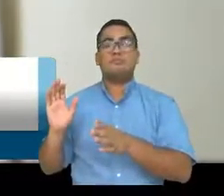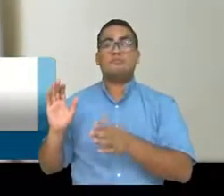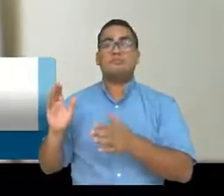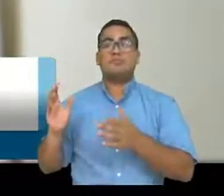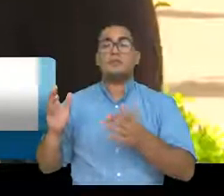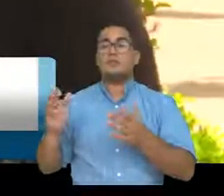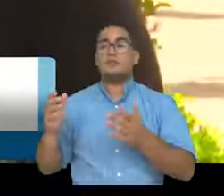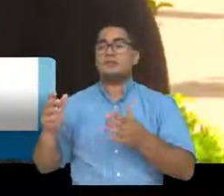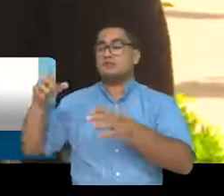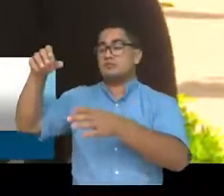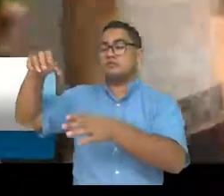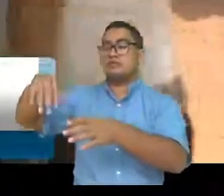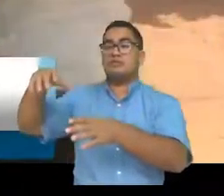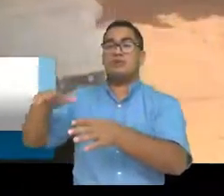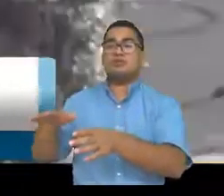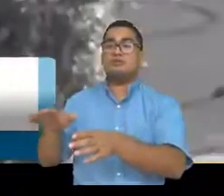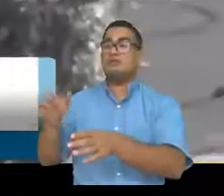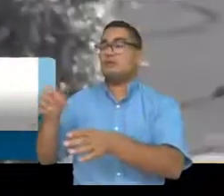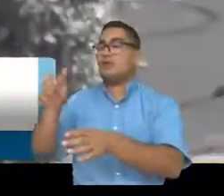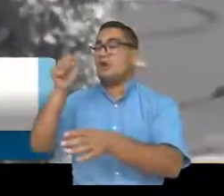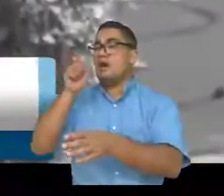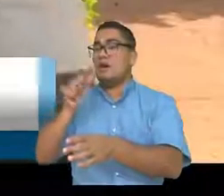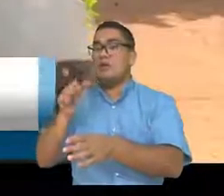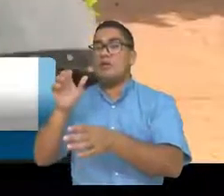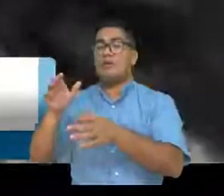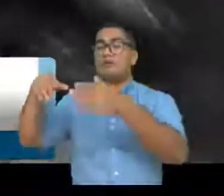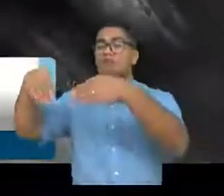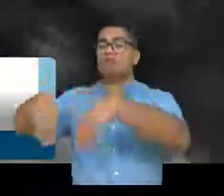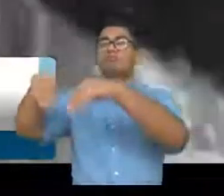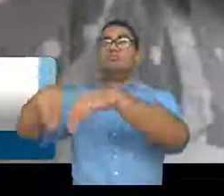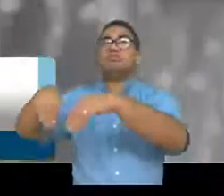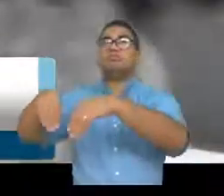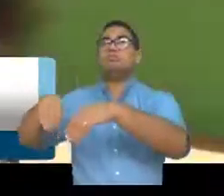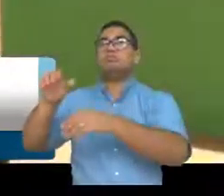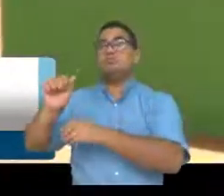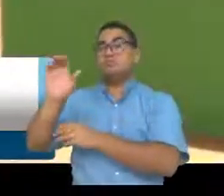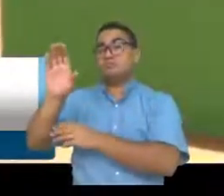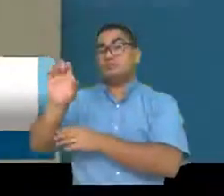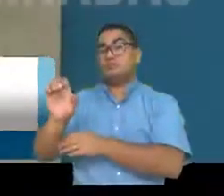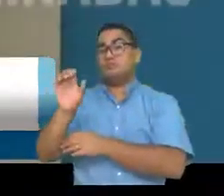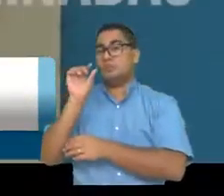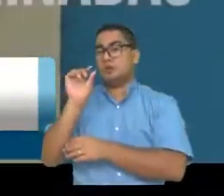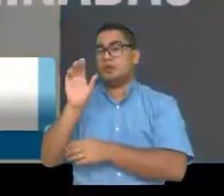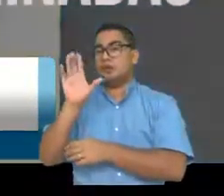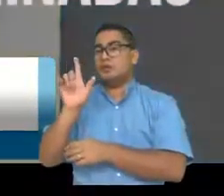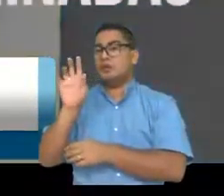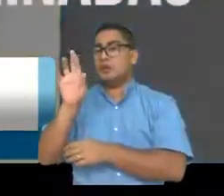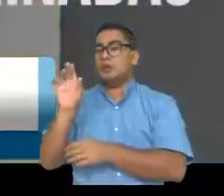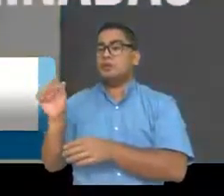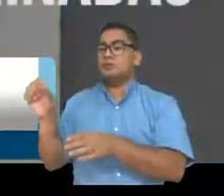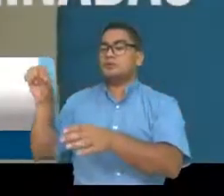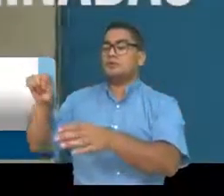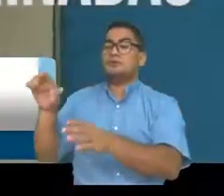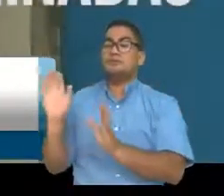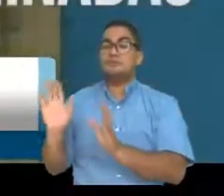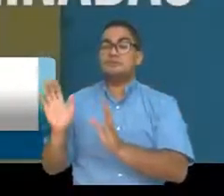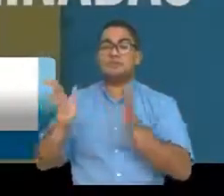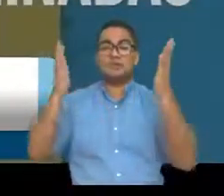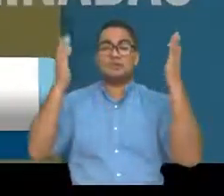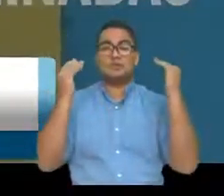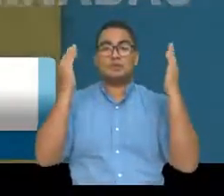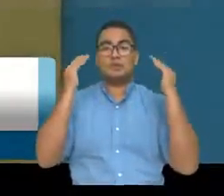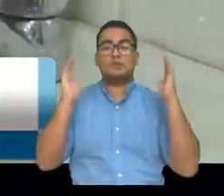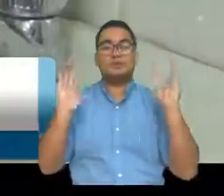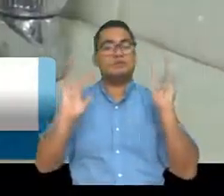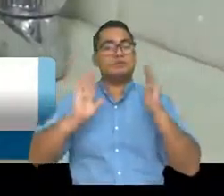seguro. Entro a mi casa y paso directo ¿a dónde? Al baño, a quitarme la ropa, a bañarme. La